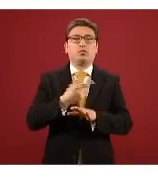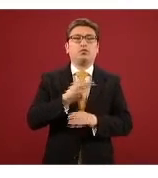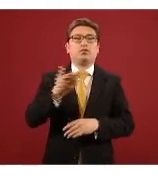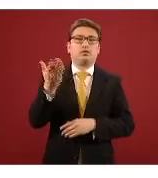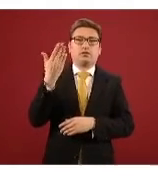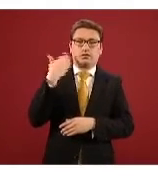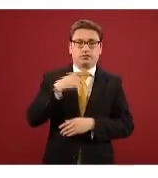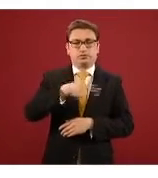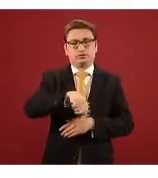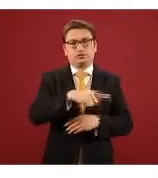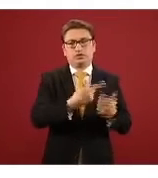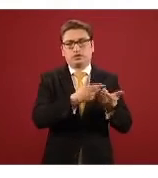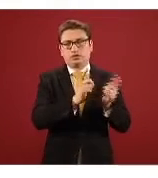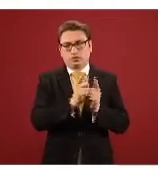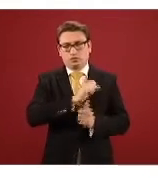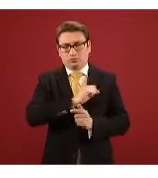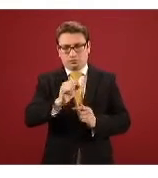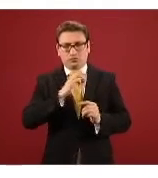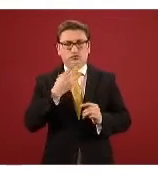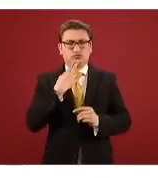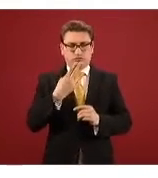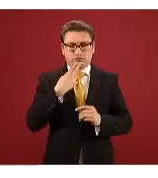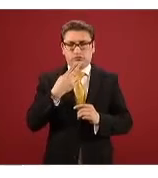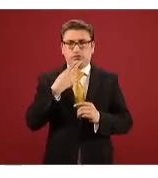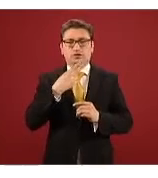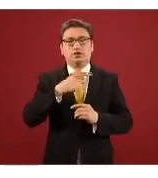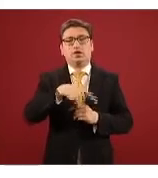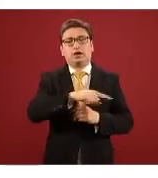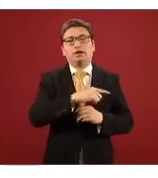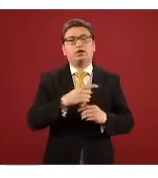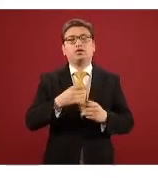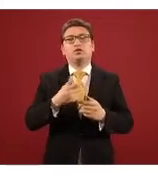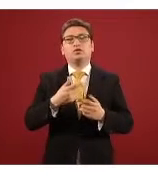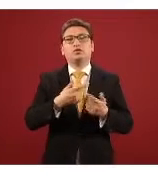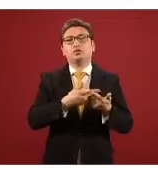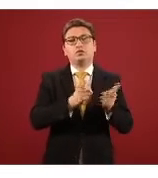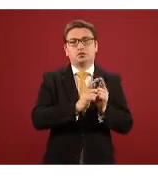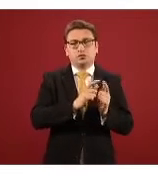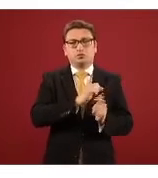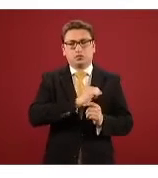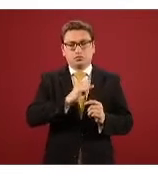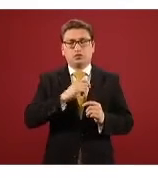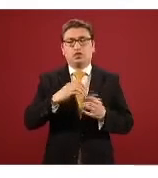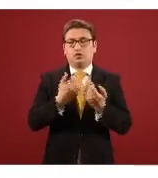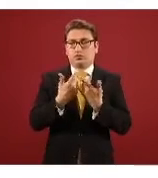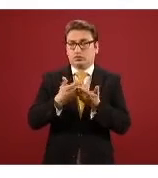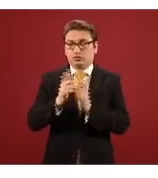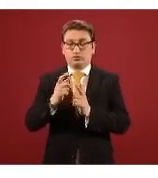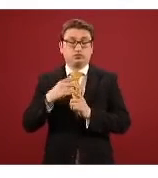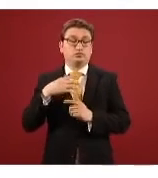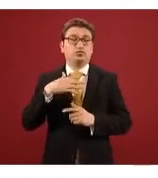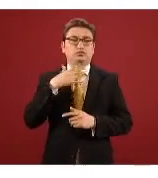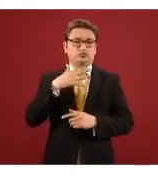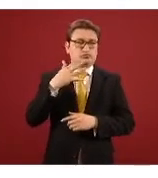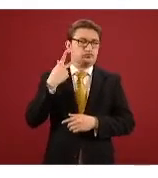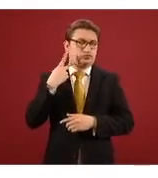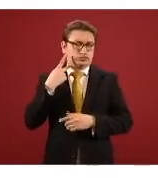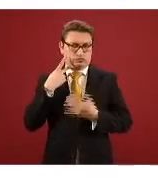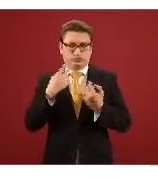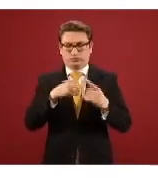utilizados por los grupos delincuenciales, tanto de cuello blanco, de corrupción política como de delincuencia